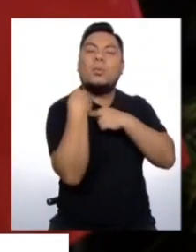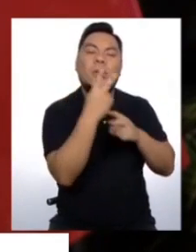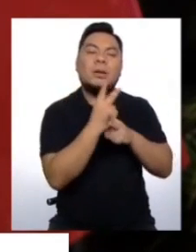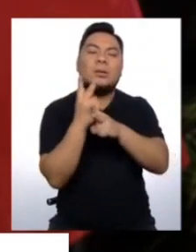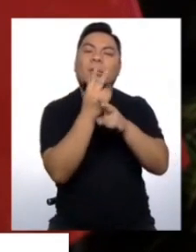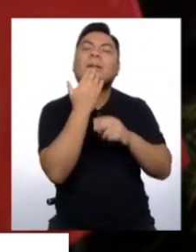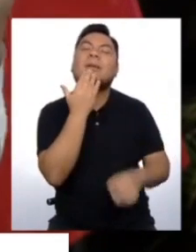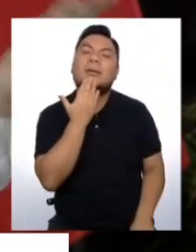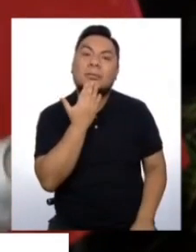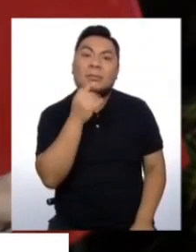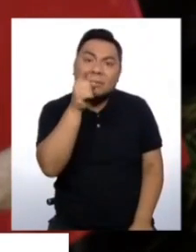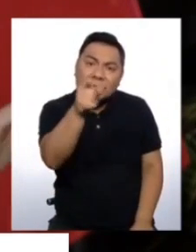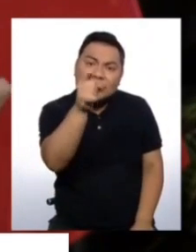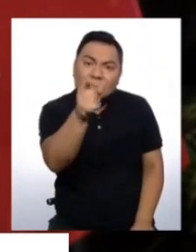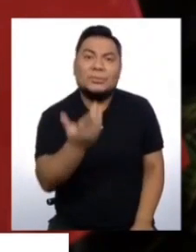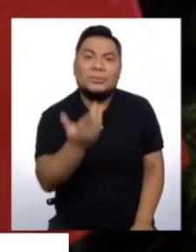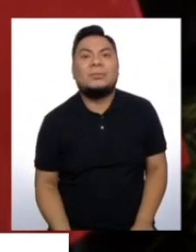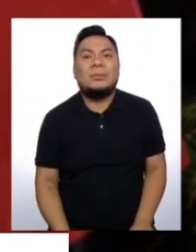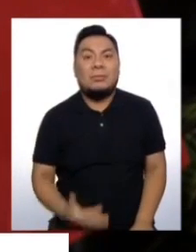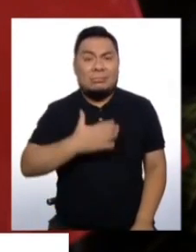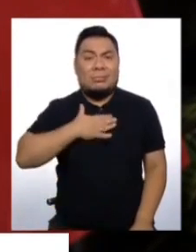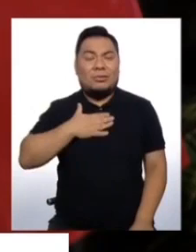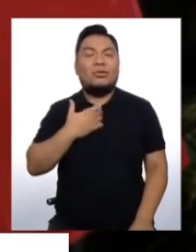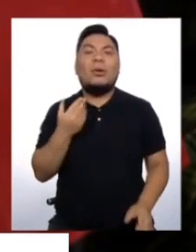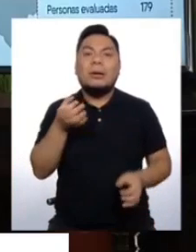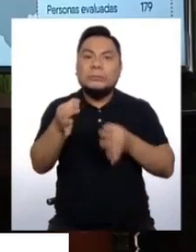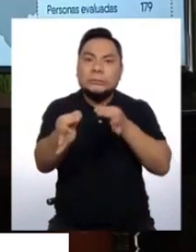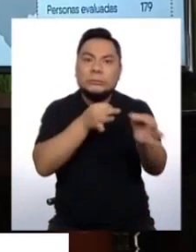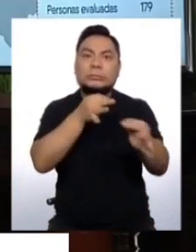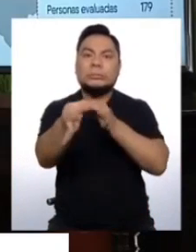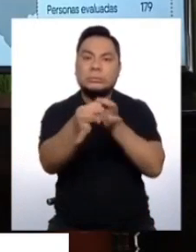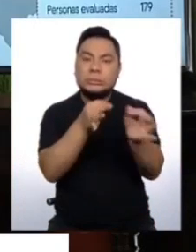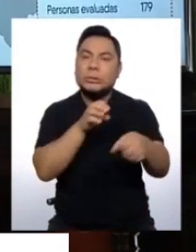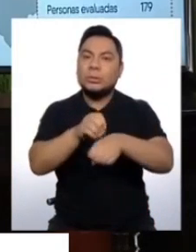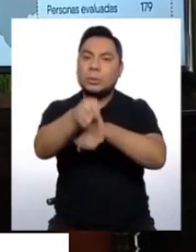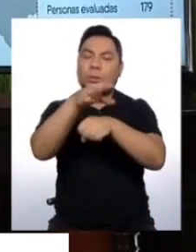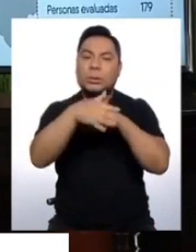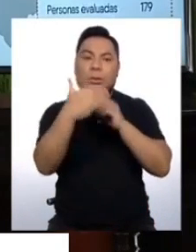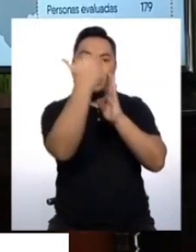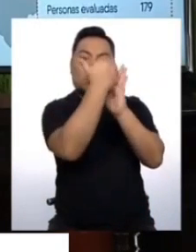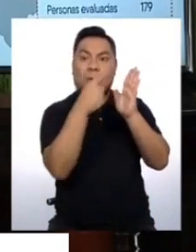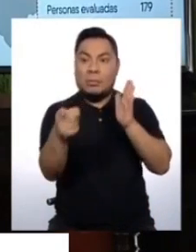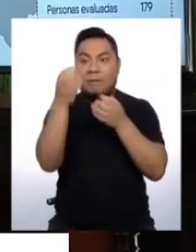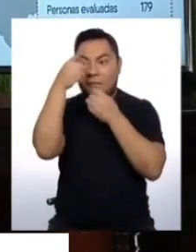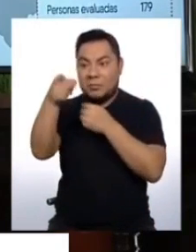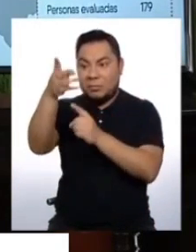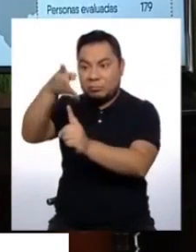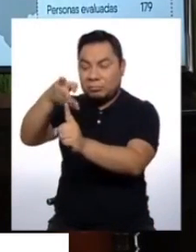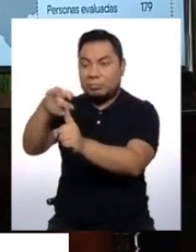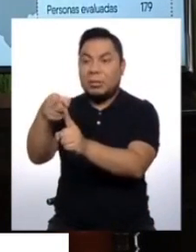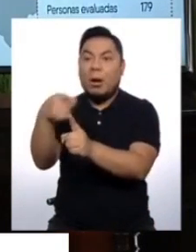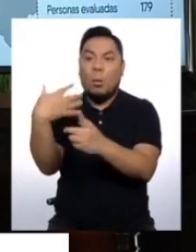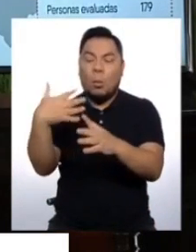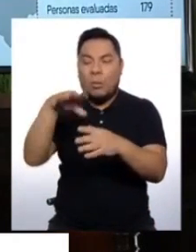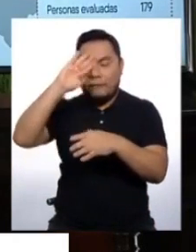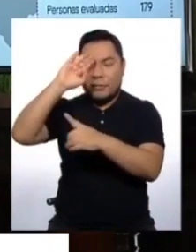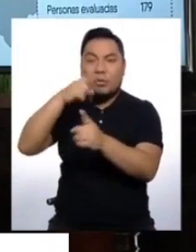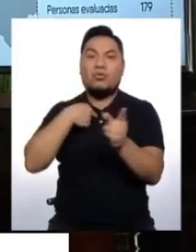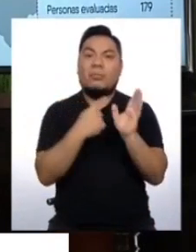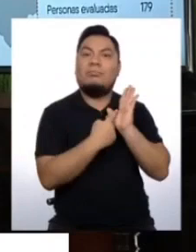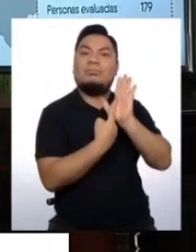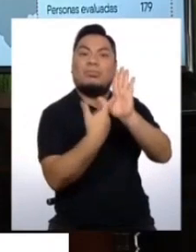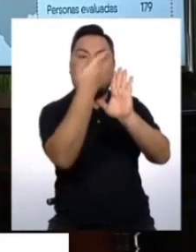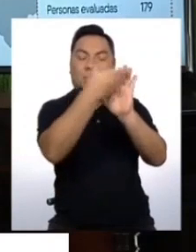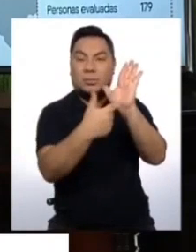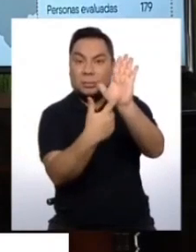cuidar. Nosotros damos los parámetros, damos los lineamientos, damos todo el esfuerzo,